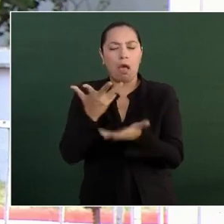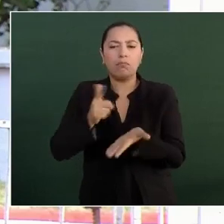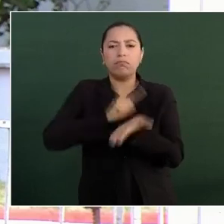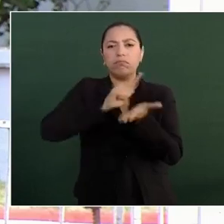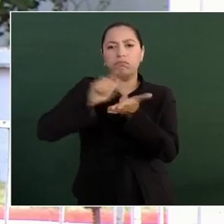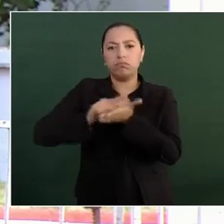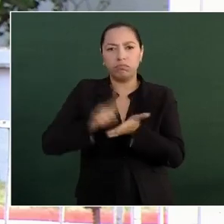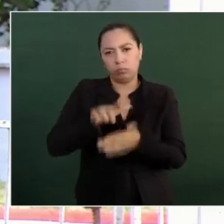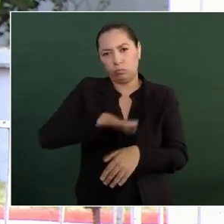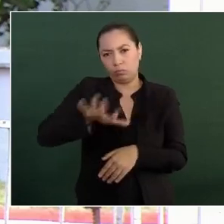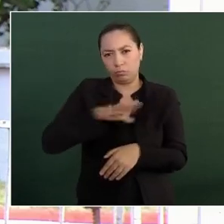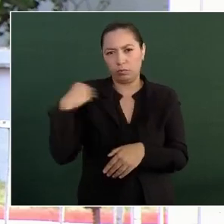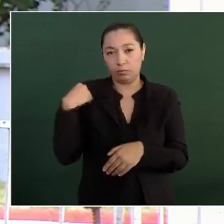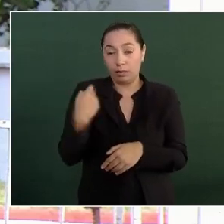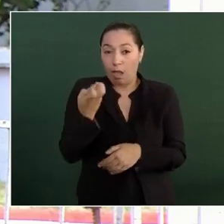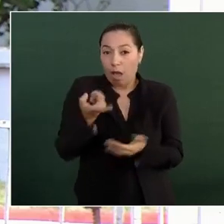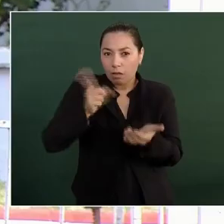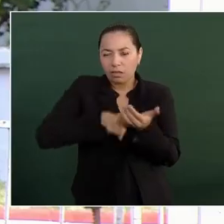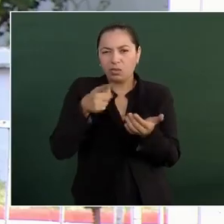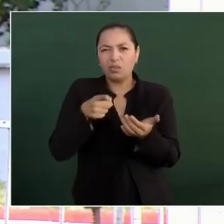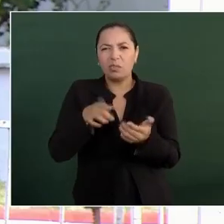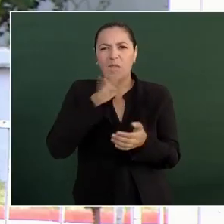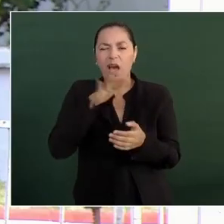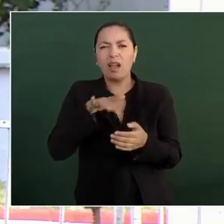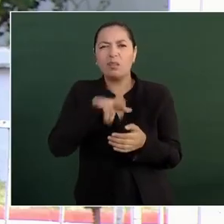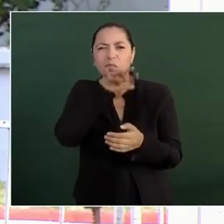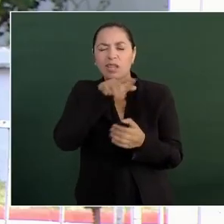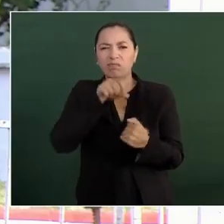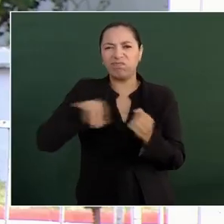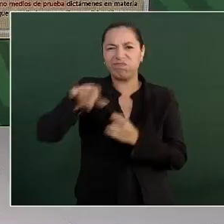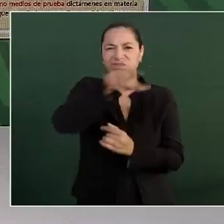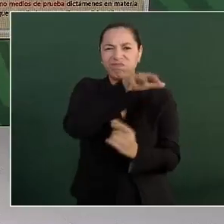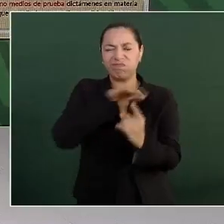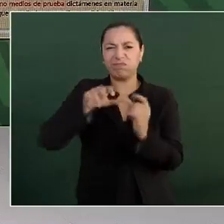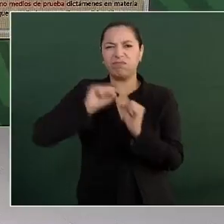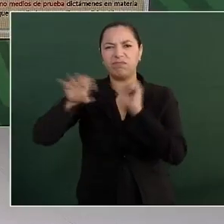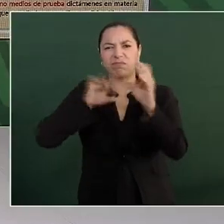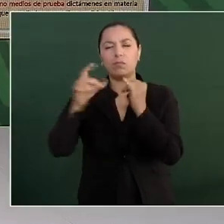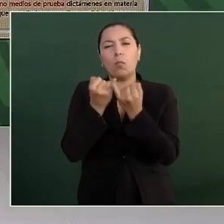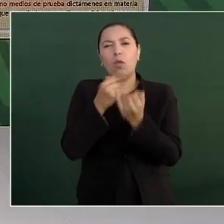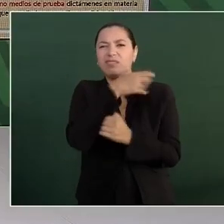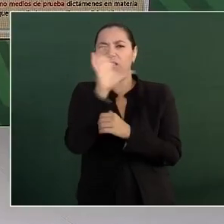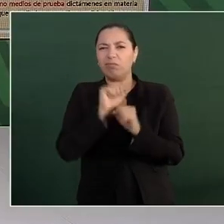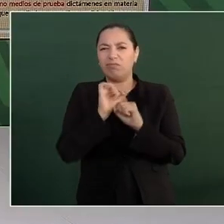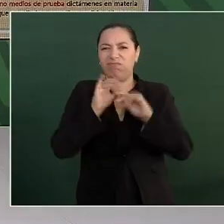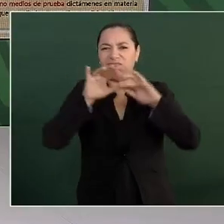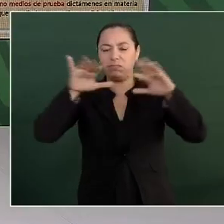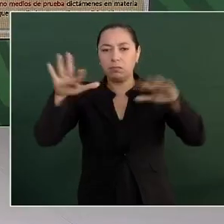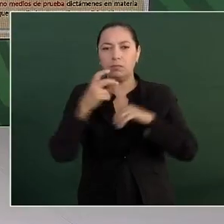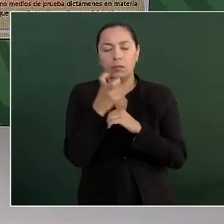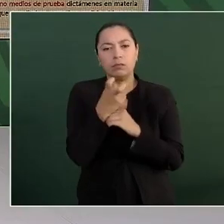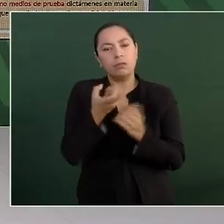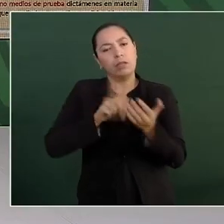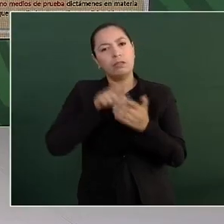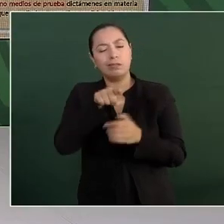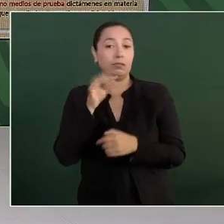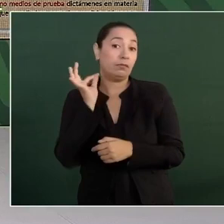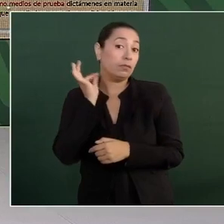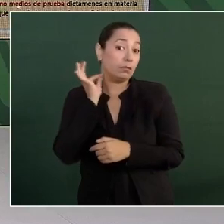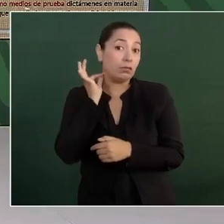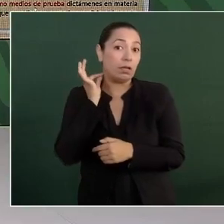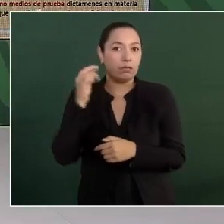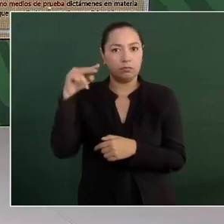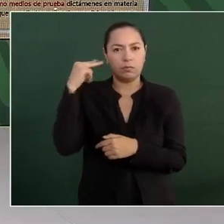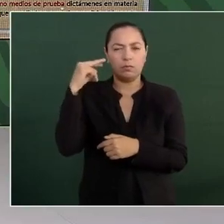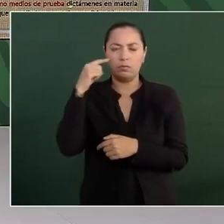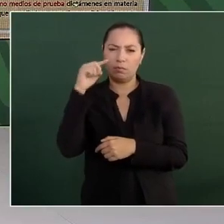que contaminó el medio ambiente en Tierra Blanca por tirar basura a cielo abierto. Ello a pesar de que la Fiscalía de Veracruz